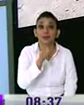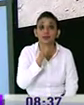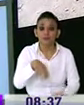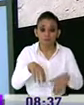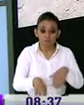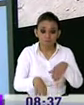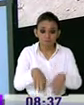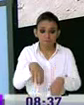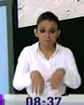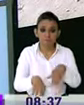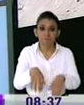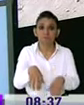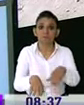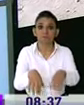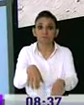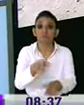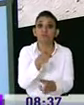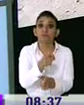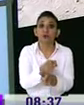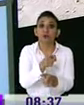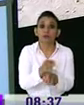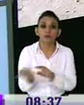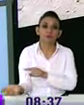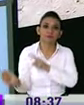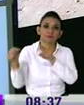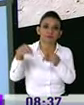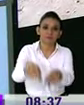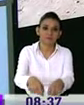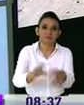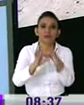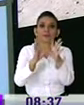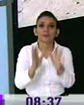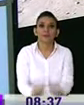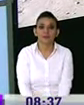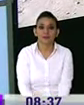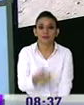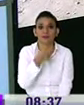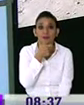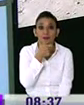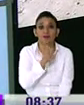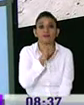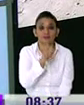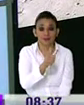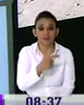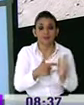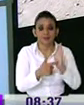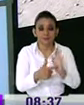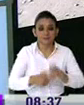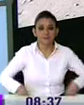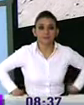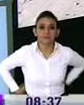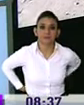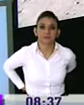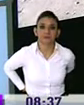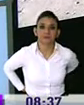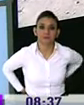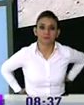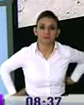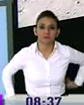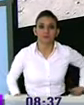adoquinamiento en el sector y para eso se movilizó Andrea, donde vemos que realmente falta. Andreita, buen día, adelante.